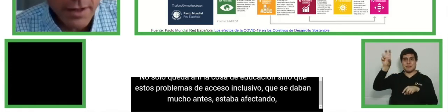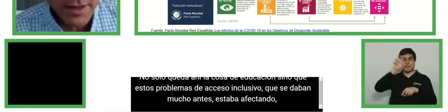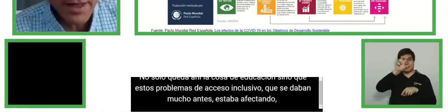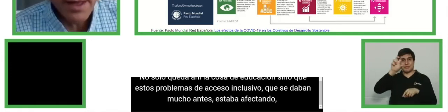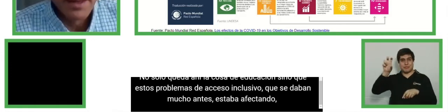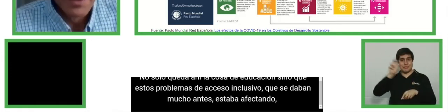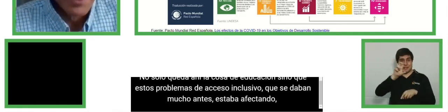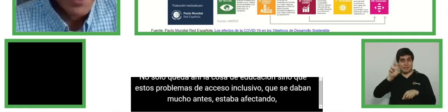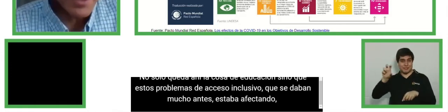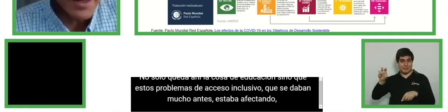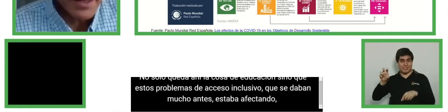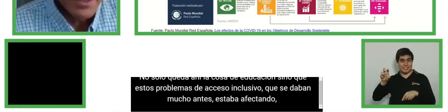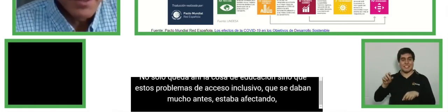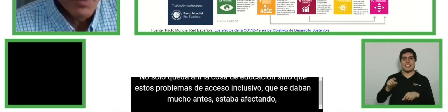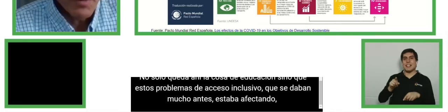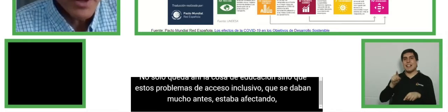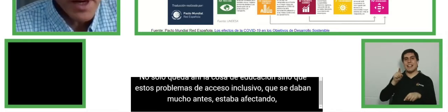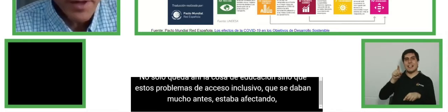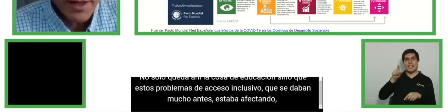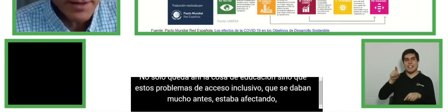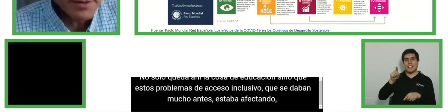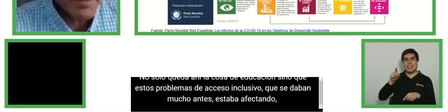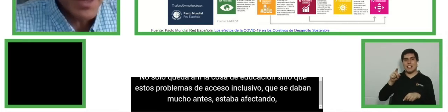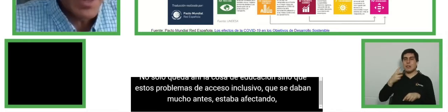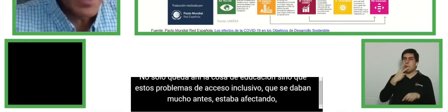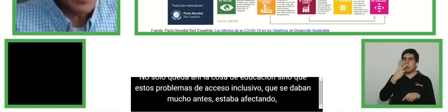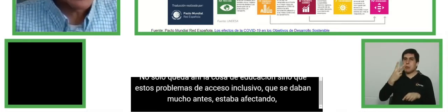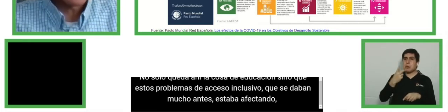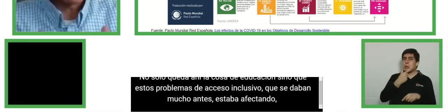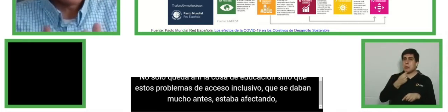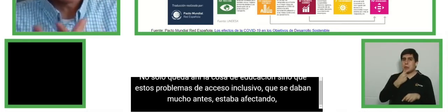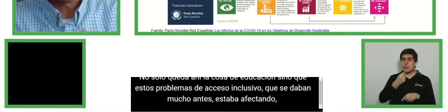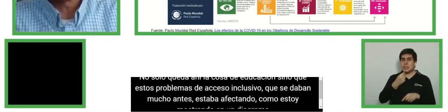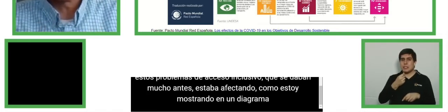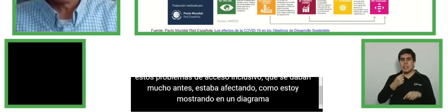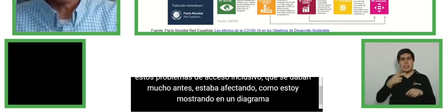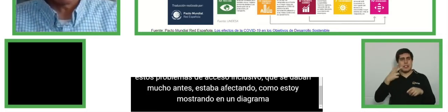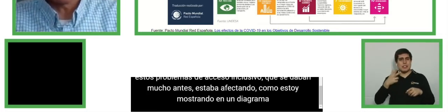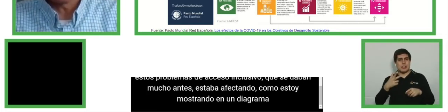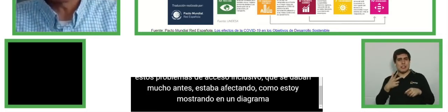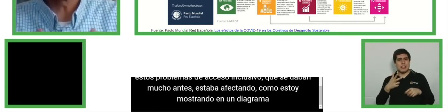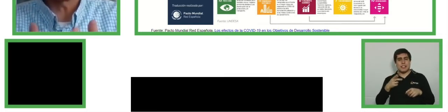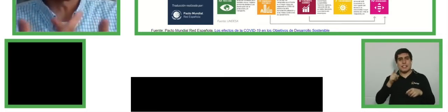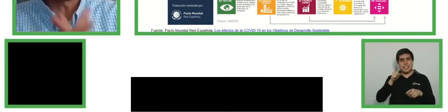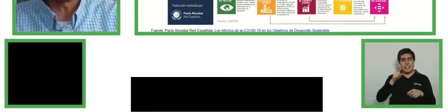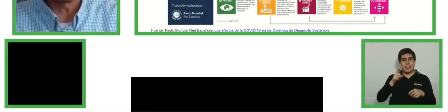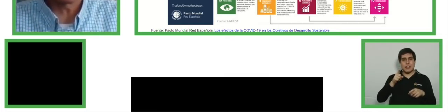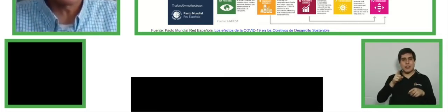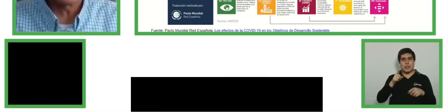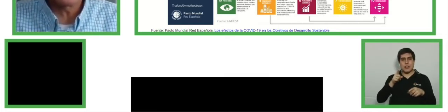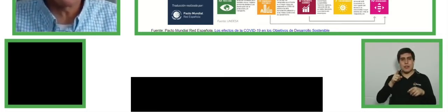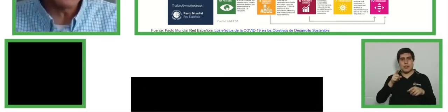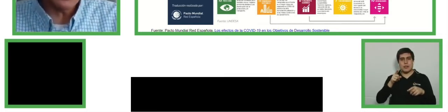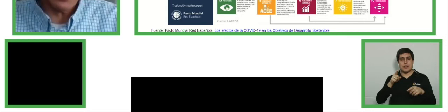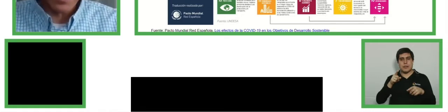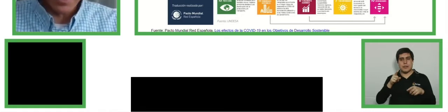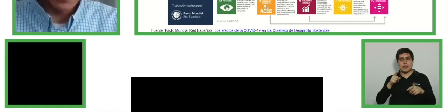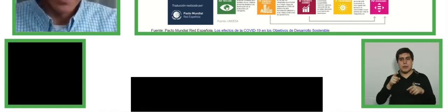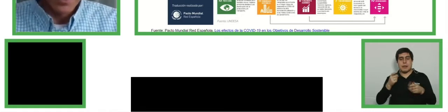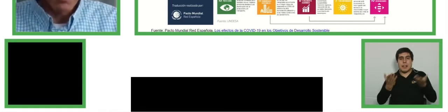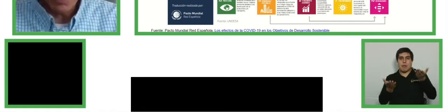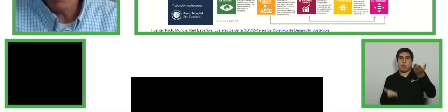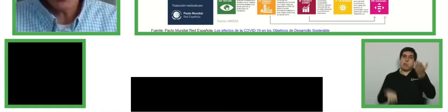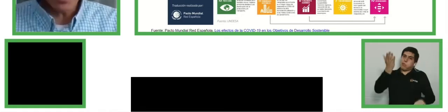muy sencilla, que bueno, pues realmente el acceso a reducción de o la posibilidad de reducir